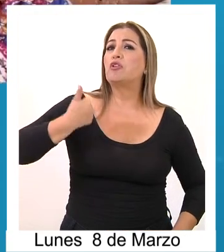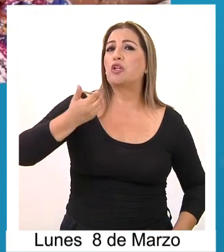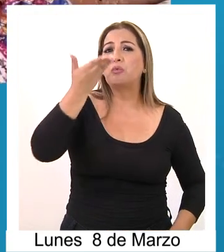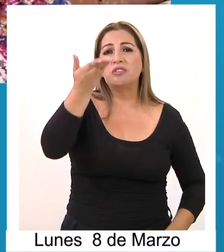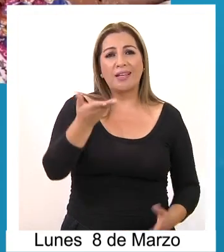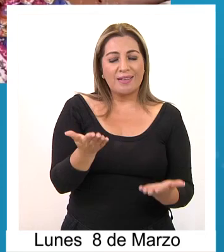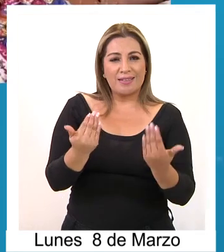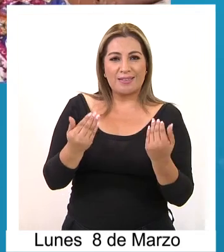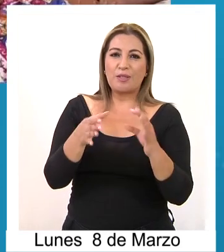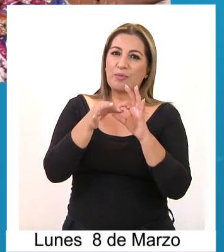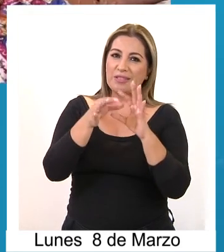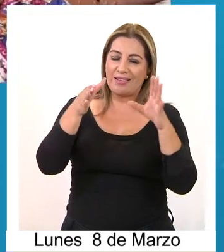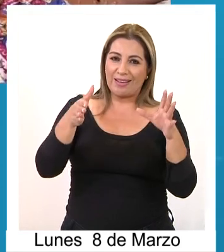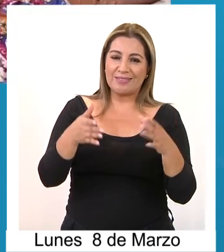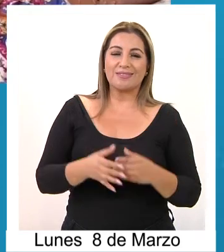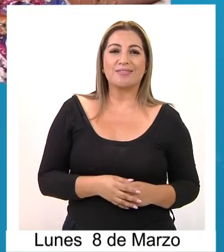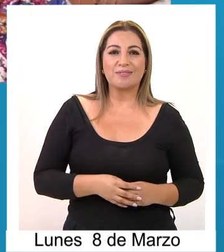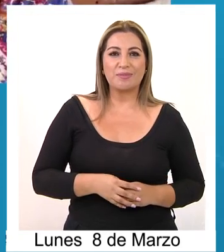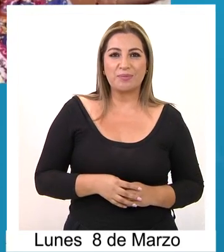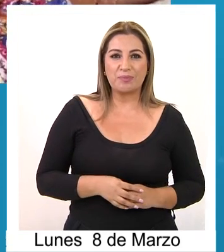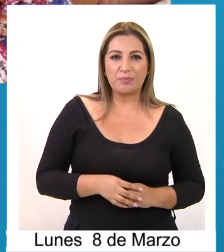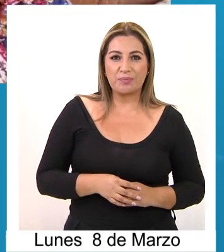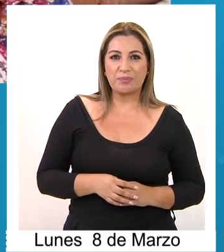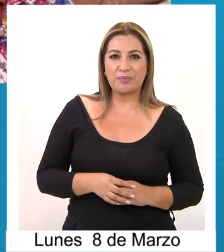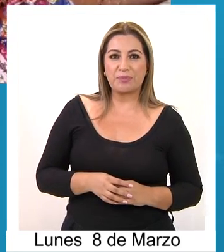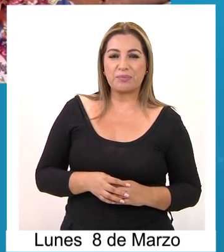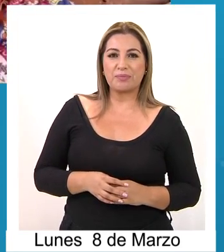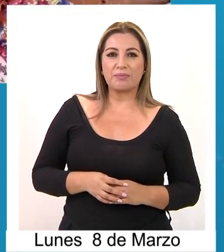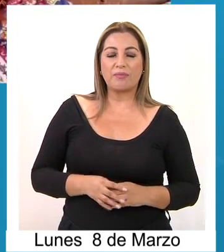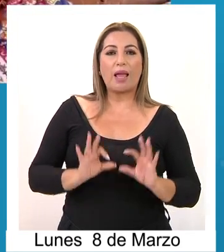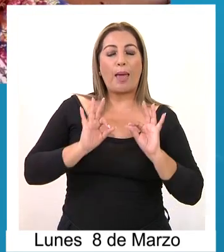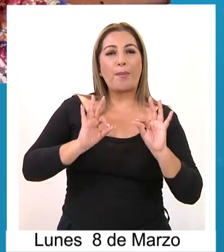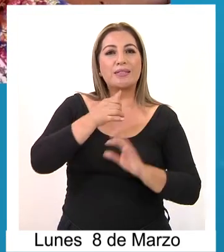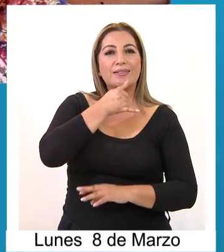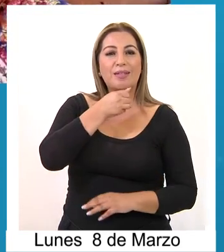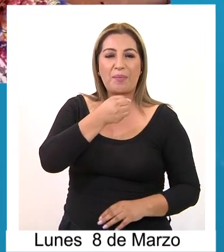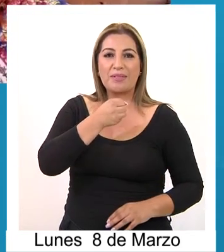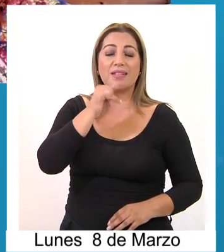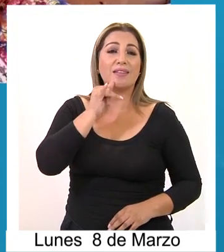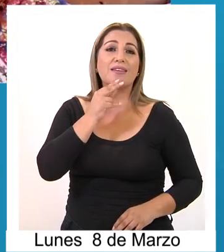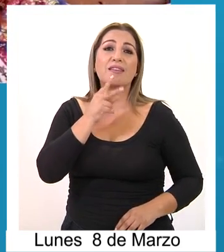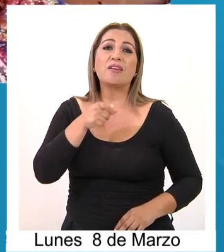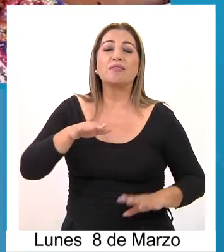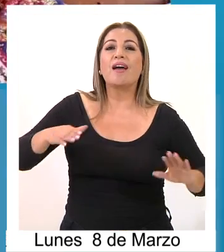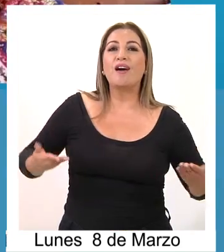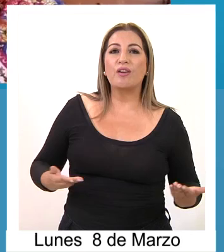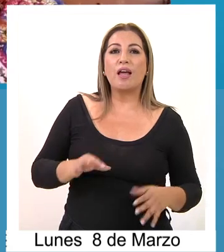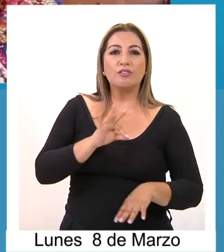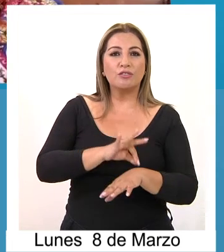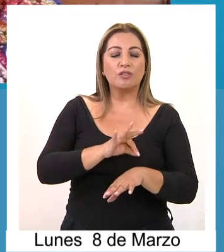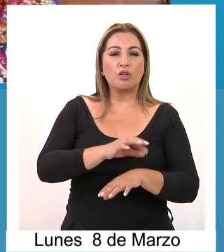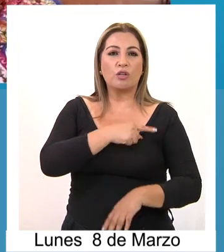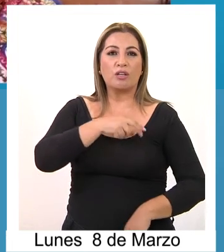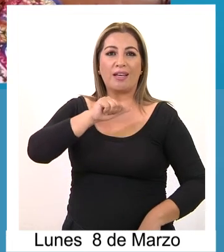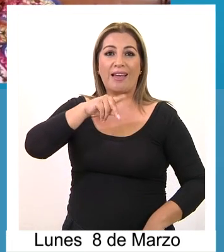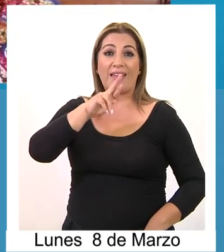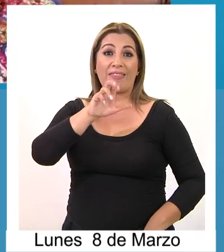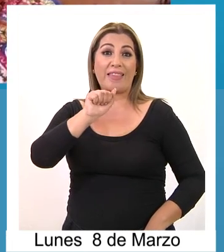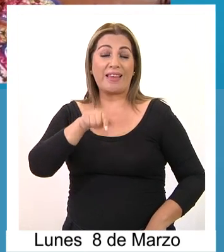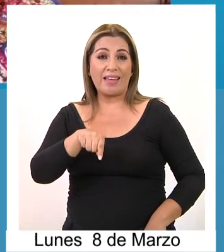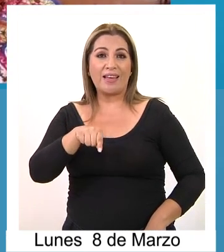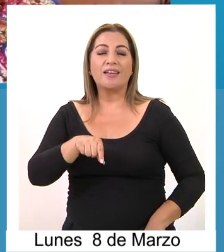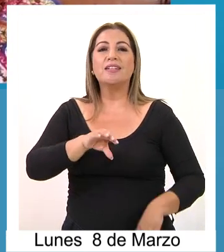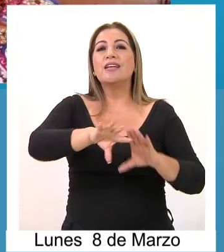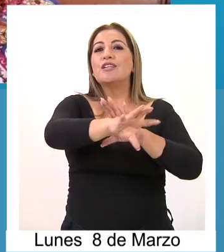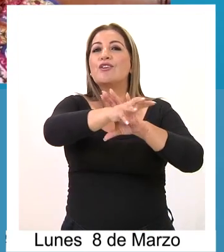sea necesario y muchas gracias por el espacio. Especial de prensa en Iquique Televisión, en esta oportunidad con la doctora Andrea von